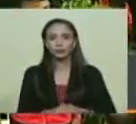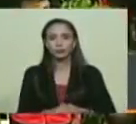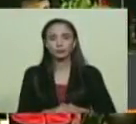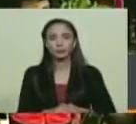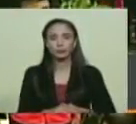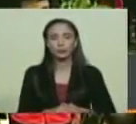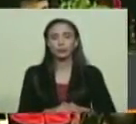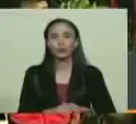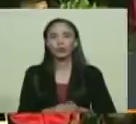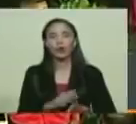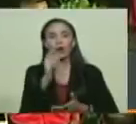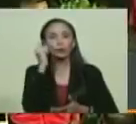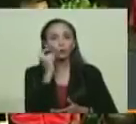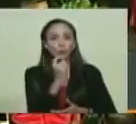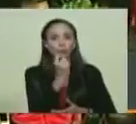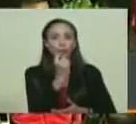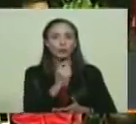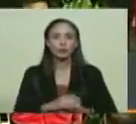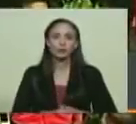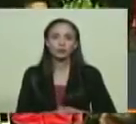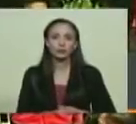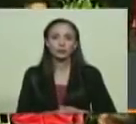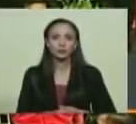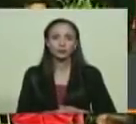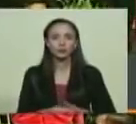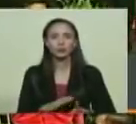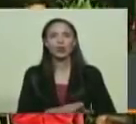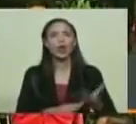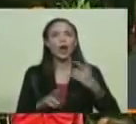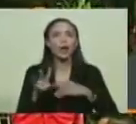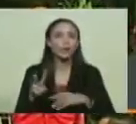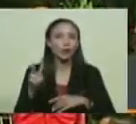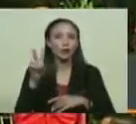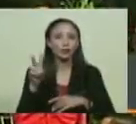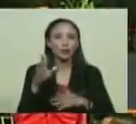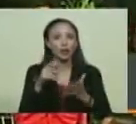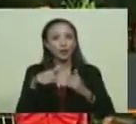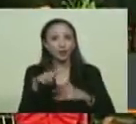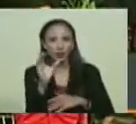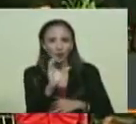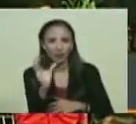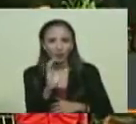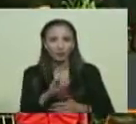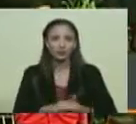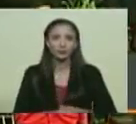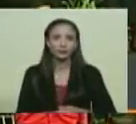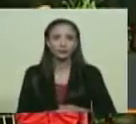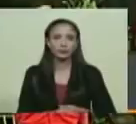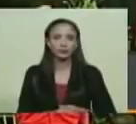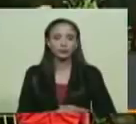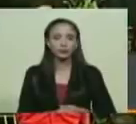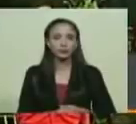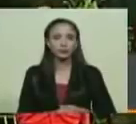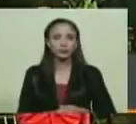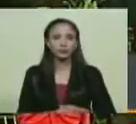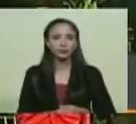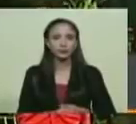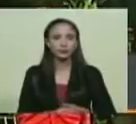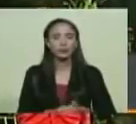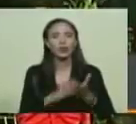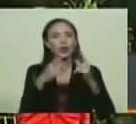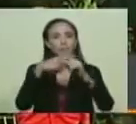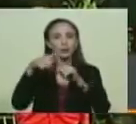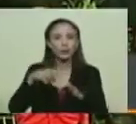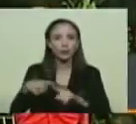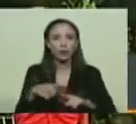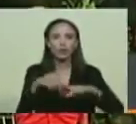Estación Policial Sucre, Estación Policial El Valle, Estación Policial San Juan, Estación Policial Santa